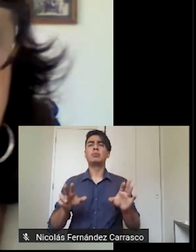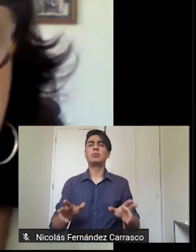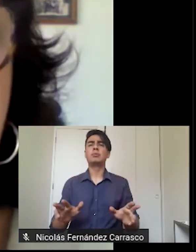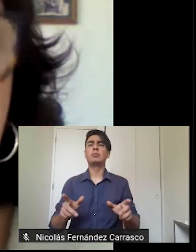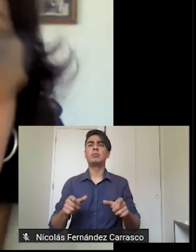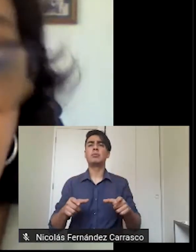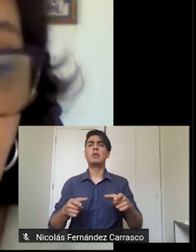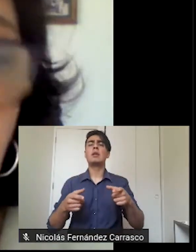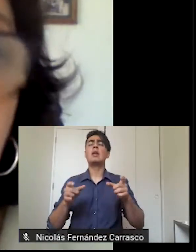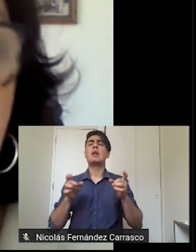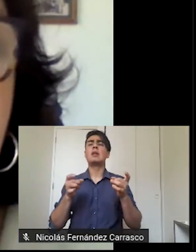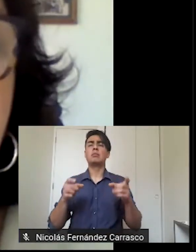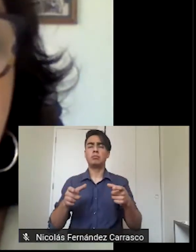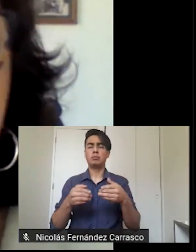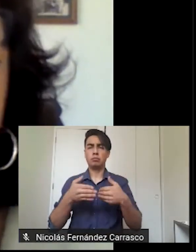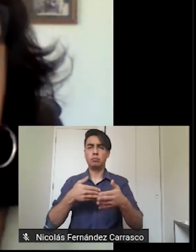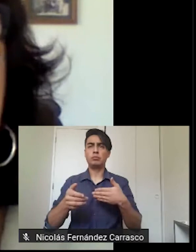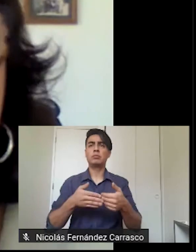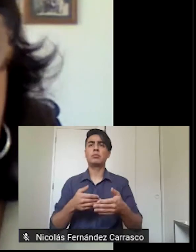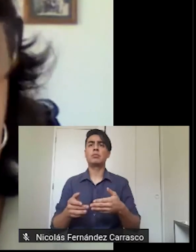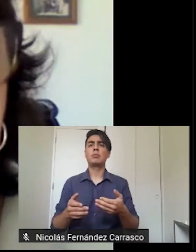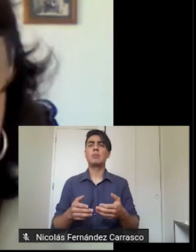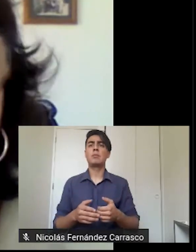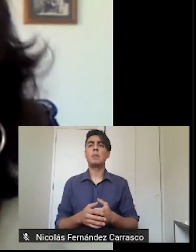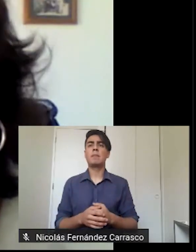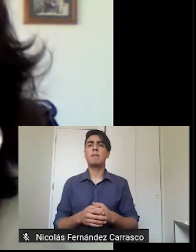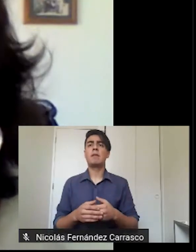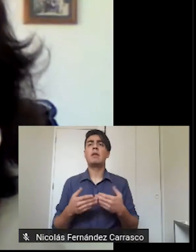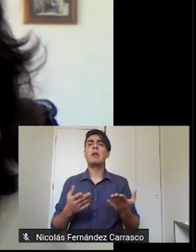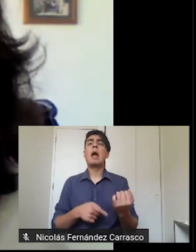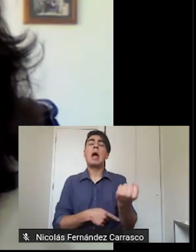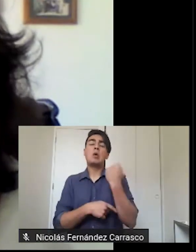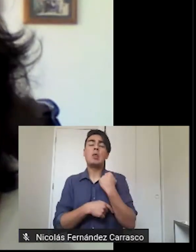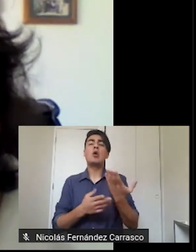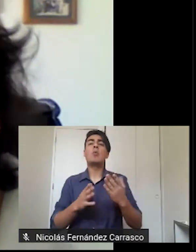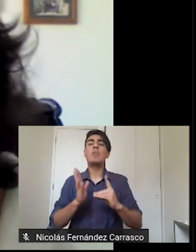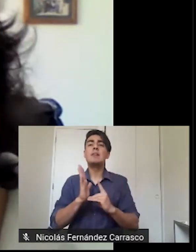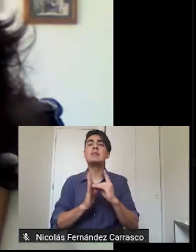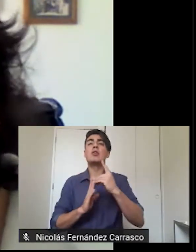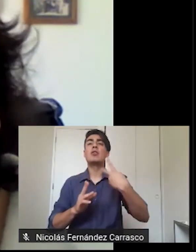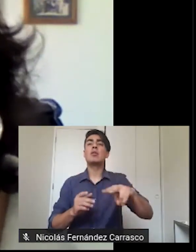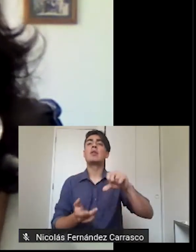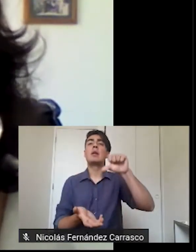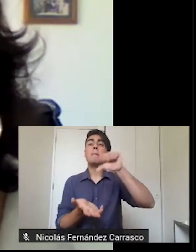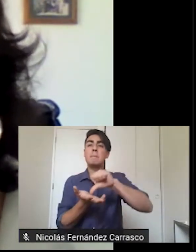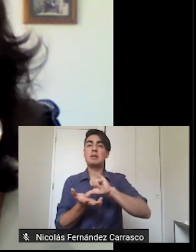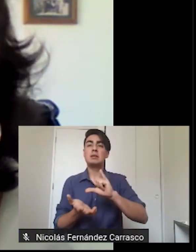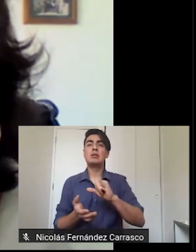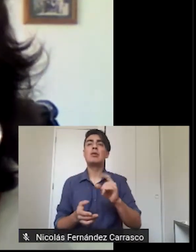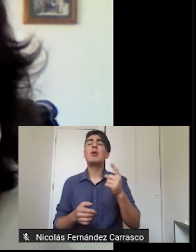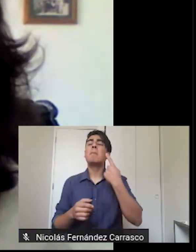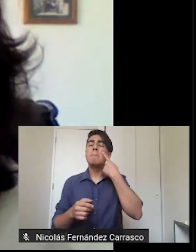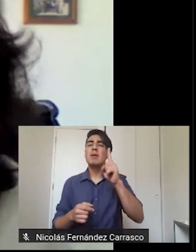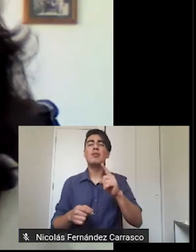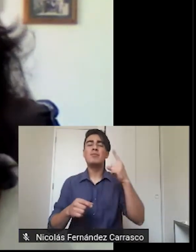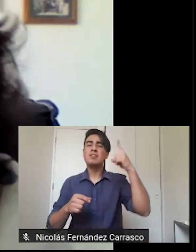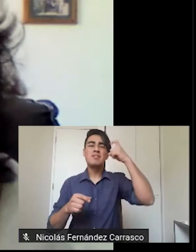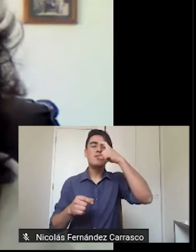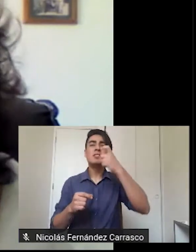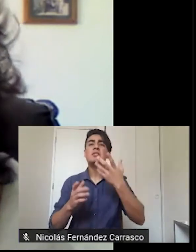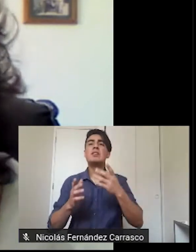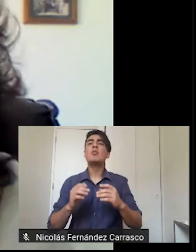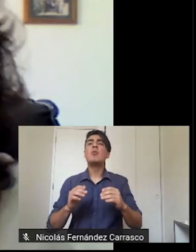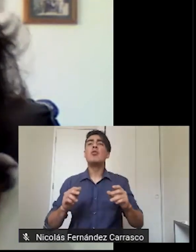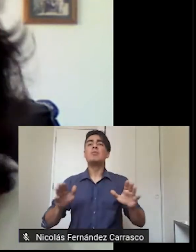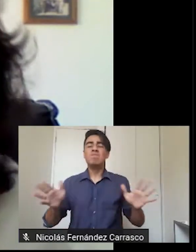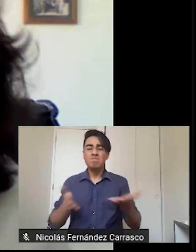again, since I... Que si bien han permitido un desarrollo como país, no han logrado superar las desventajas sociales para lograr la